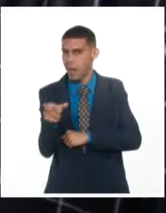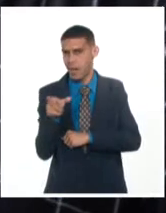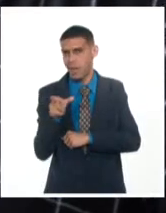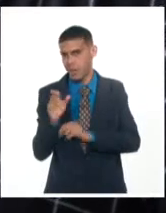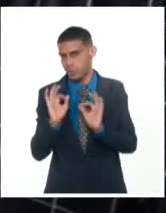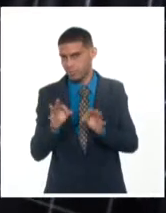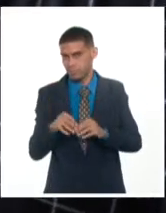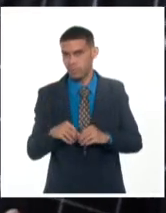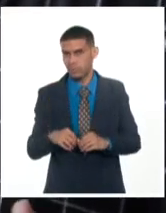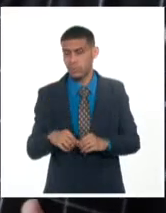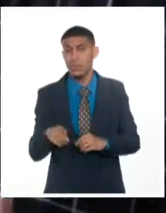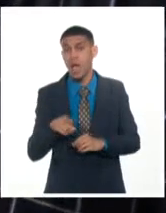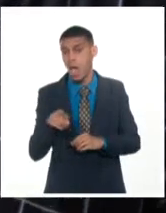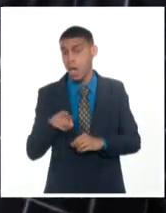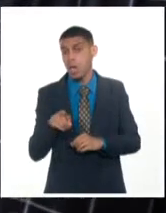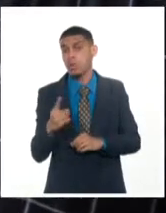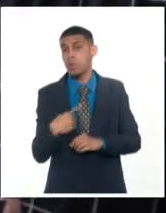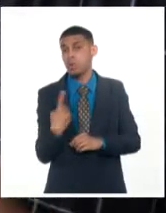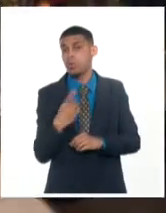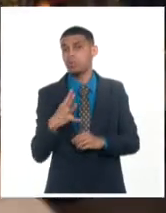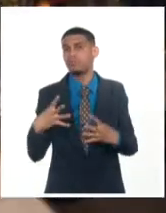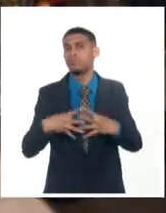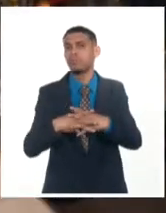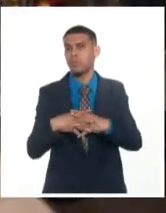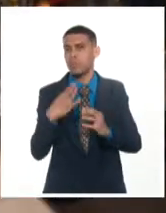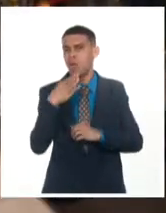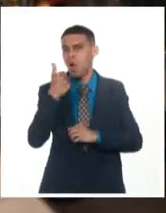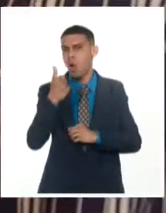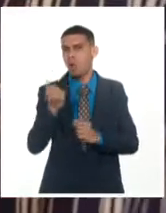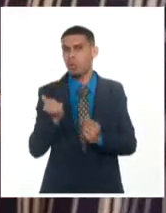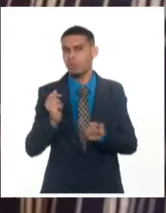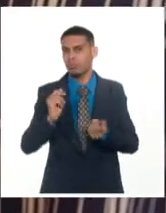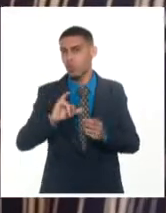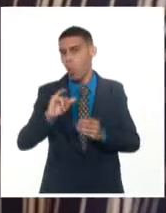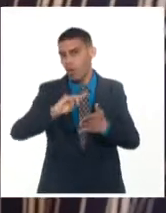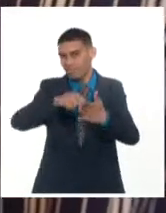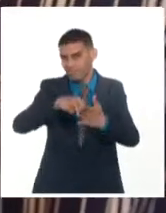menos vamos viendo las conexiones que podemos tener a futuro.